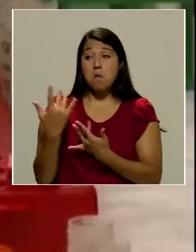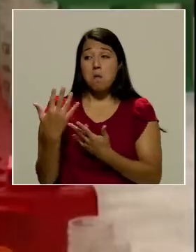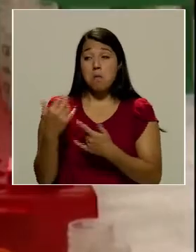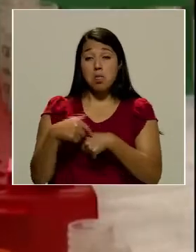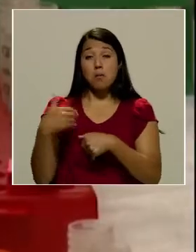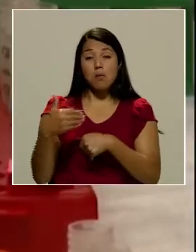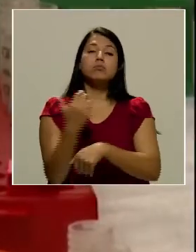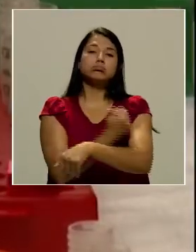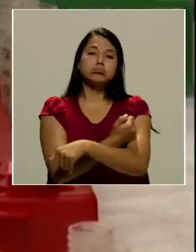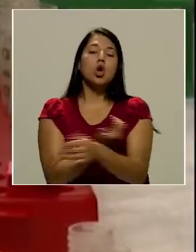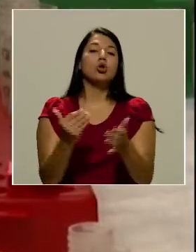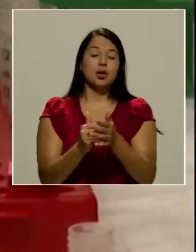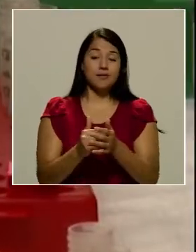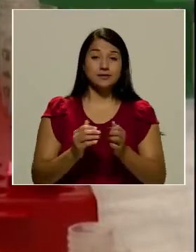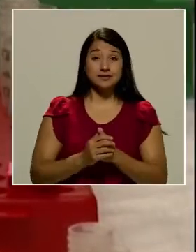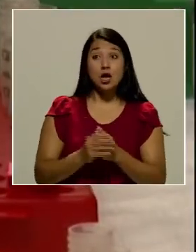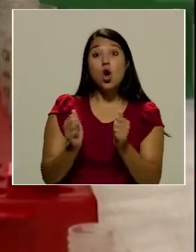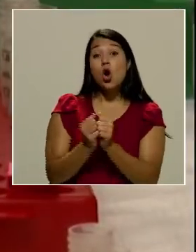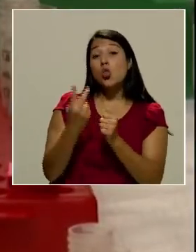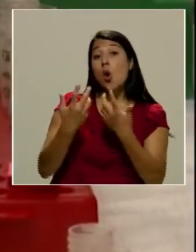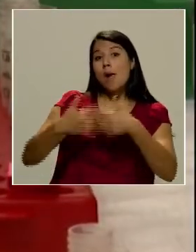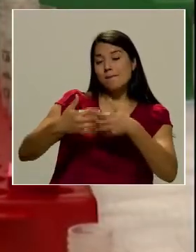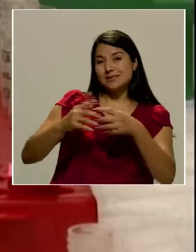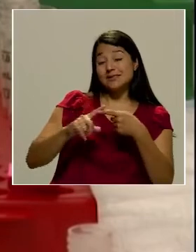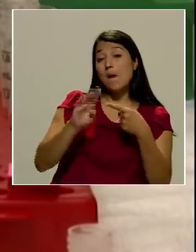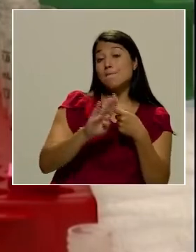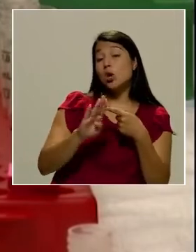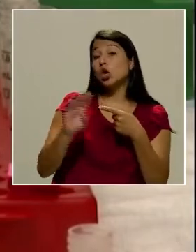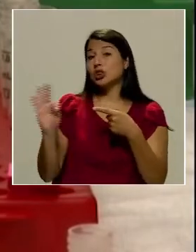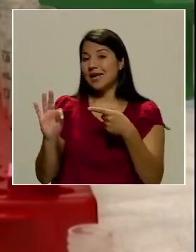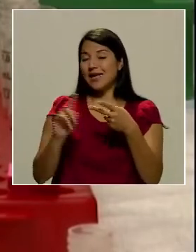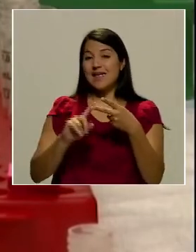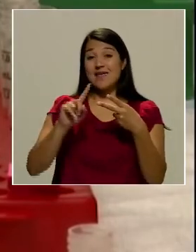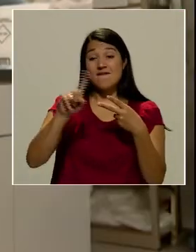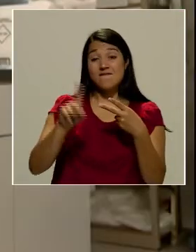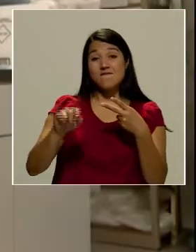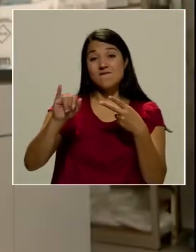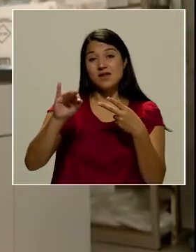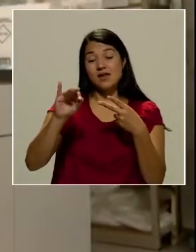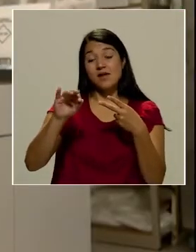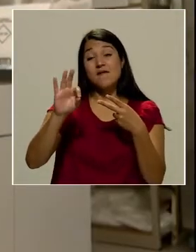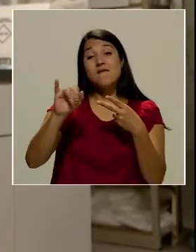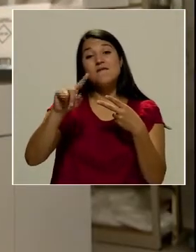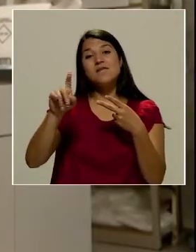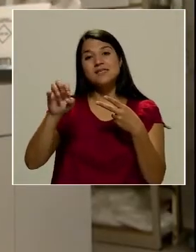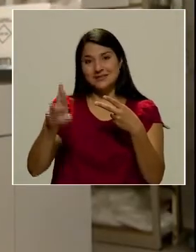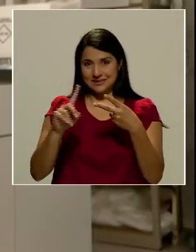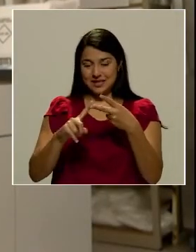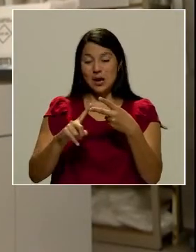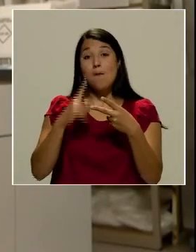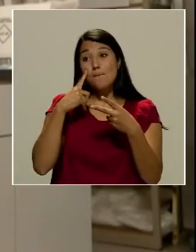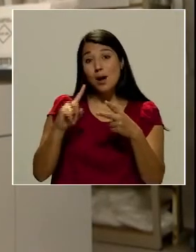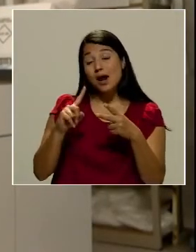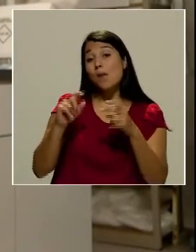las farmacéuticas BioNTech y Pfizer se suma a otras gestiones que realizó el gobierno con COVAX para obtener más vacunas e